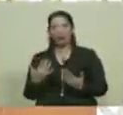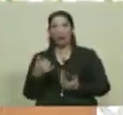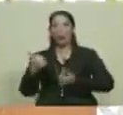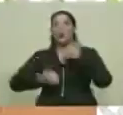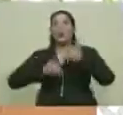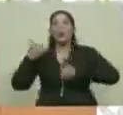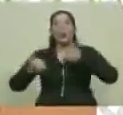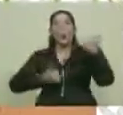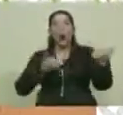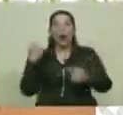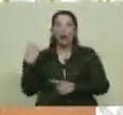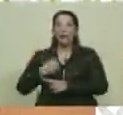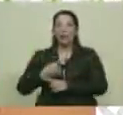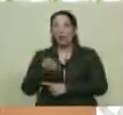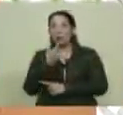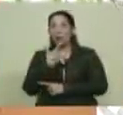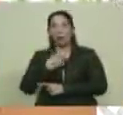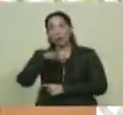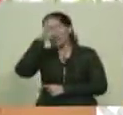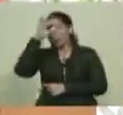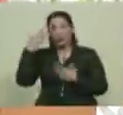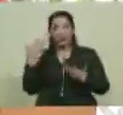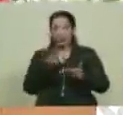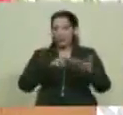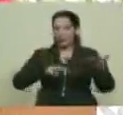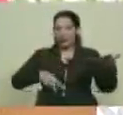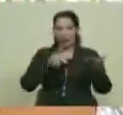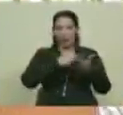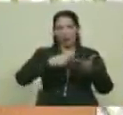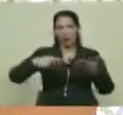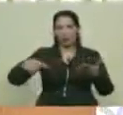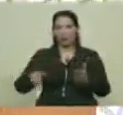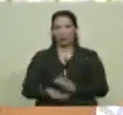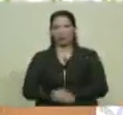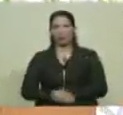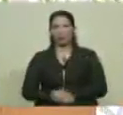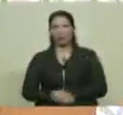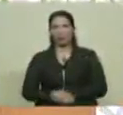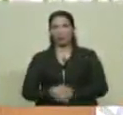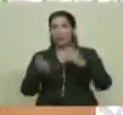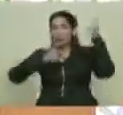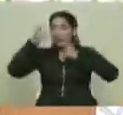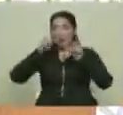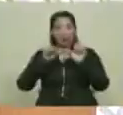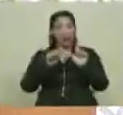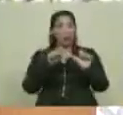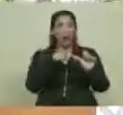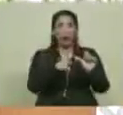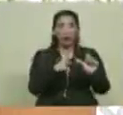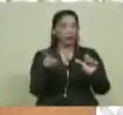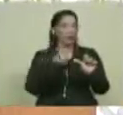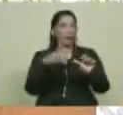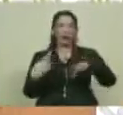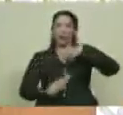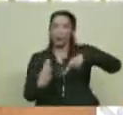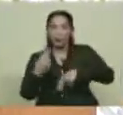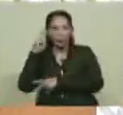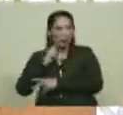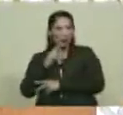cuál debían tomarse porque no sabían leer y escribir. Pero Chávez no se quedó ahí y la revolución bolivariana no se quedó